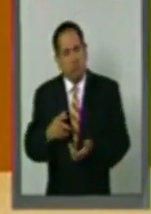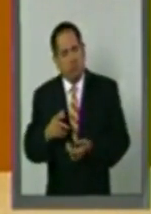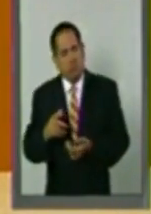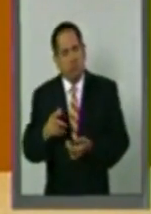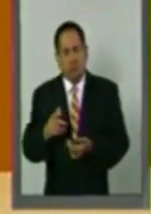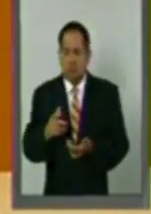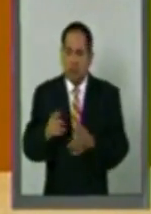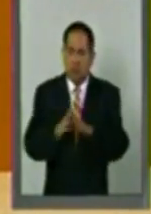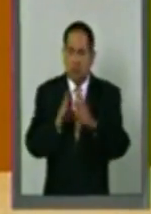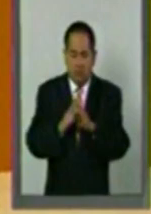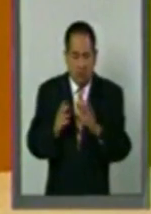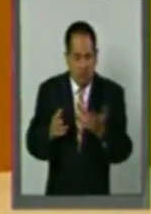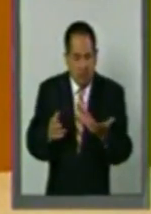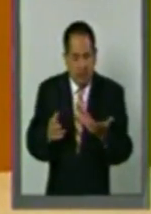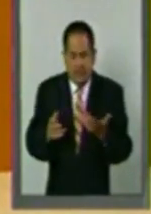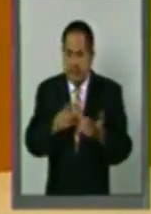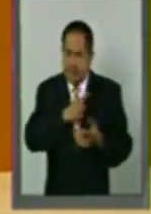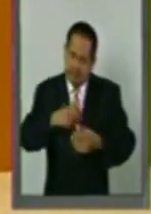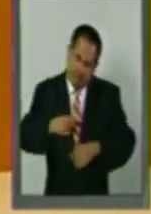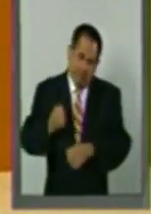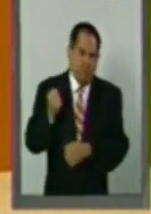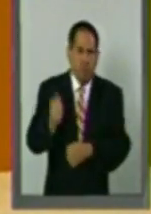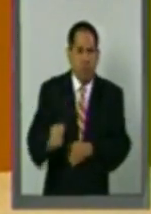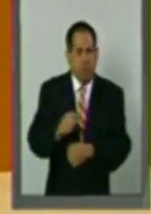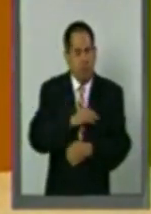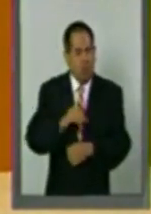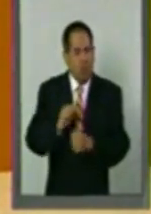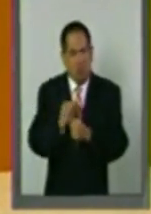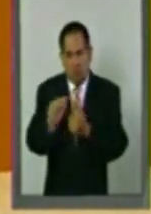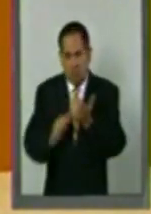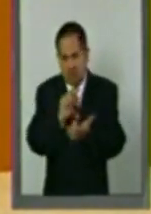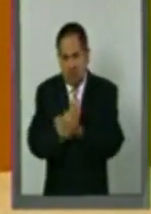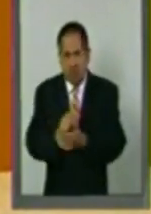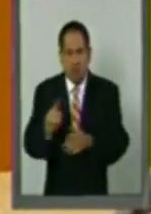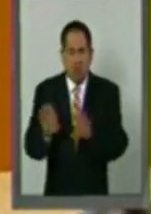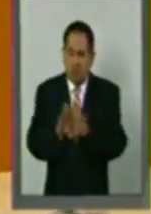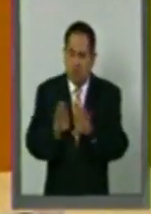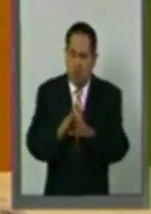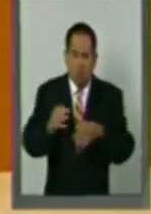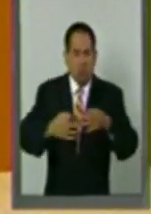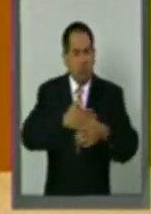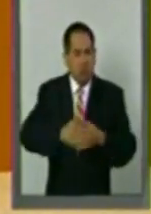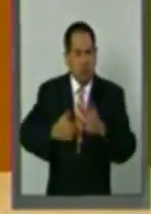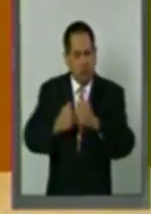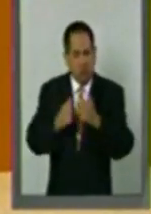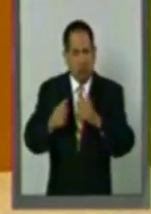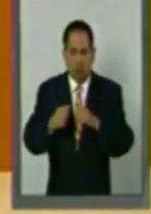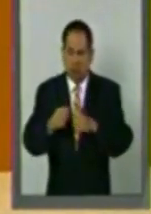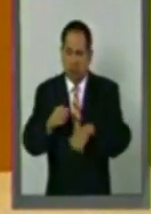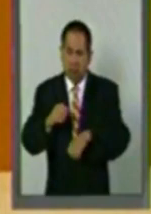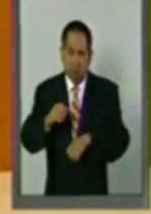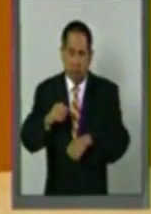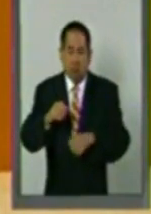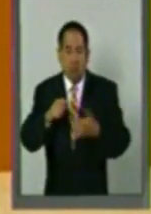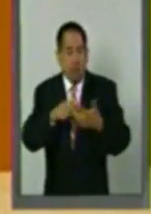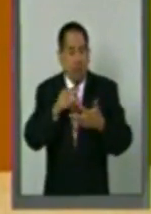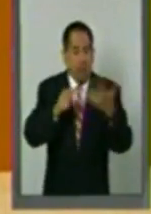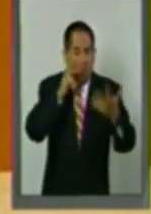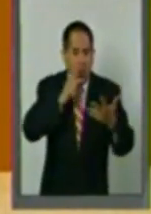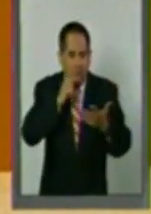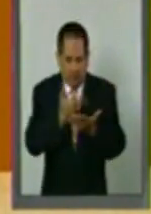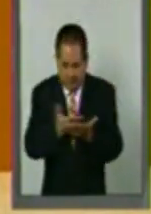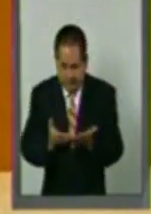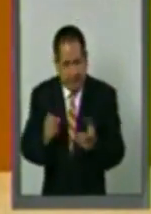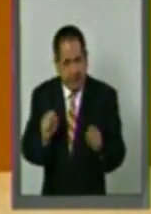podemos soslayar y tenemos que ser más enérgicos con la ley, con la Procuración de Justicia, con el sistema probatorio también.